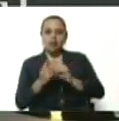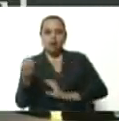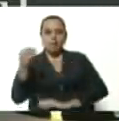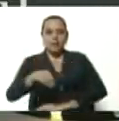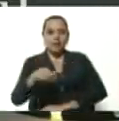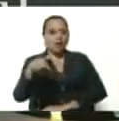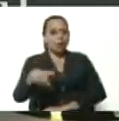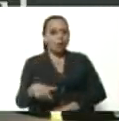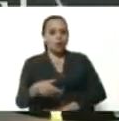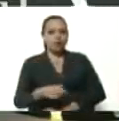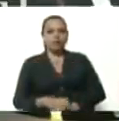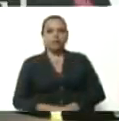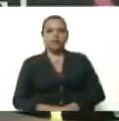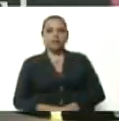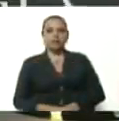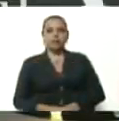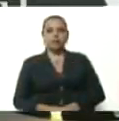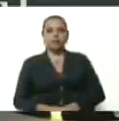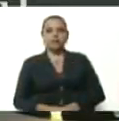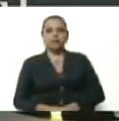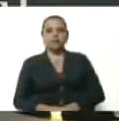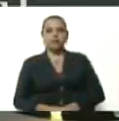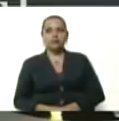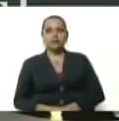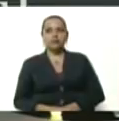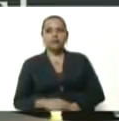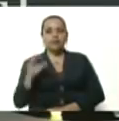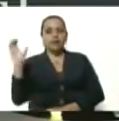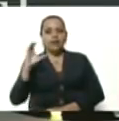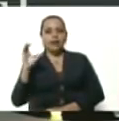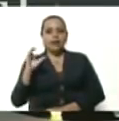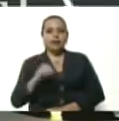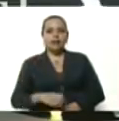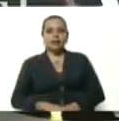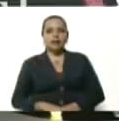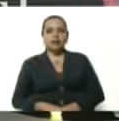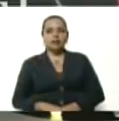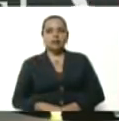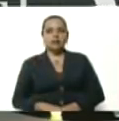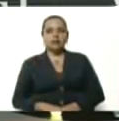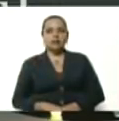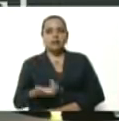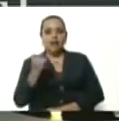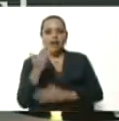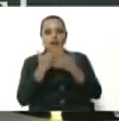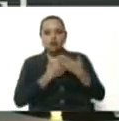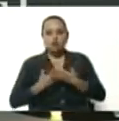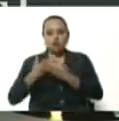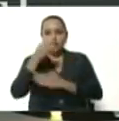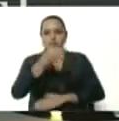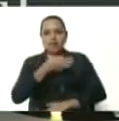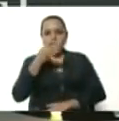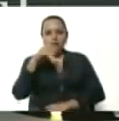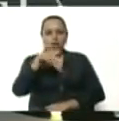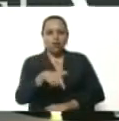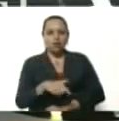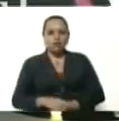proceso de suma, ¿no? En estado, en Distrito Capital, que es el caso que estuvimos estudiando en la tarde de hoy, son